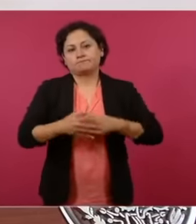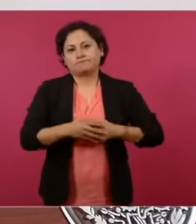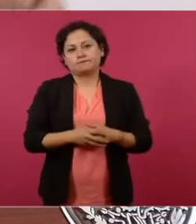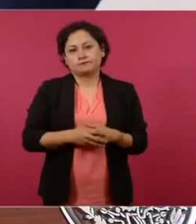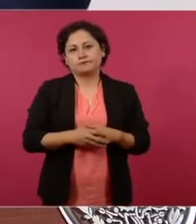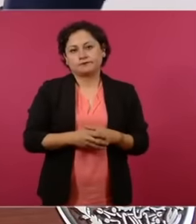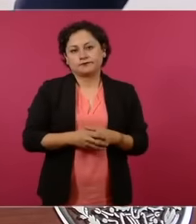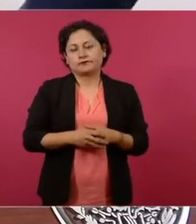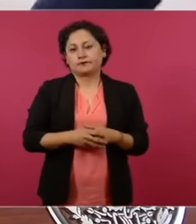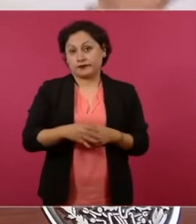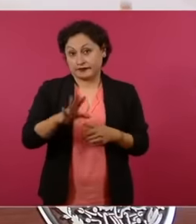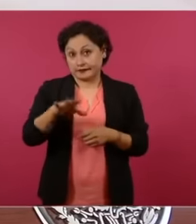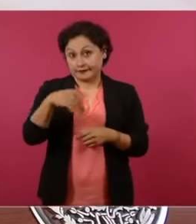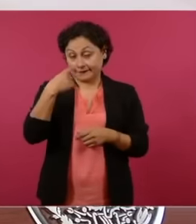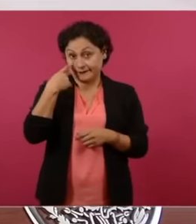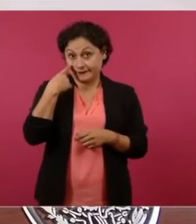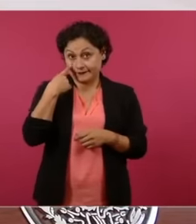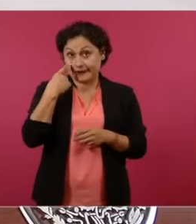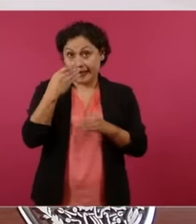construido